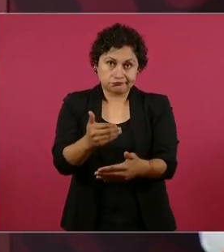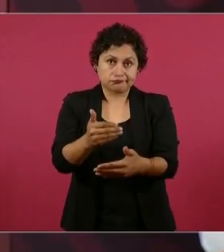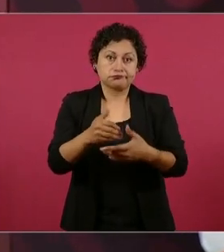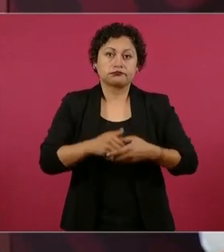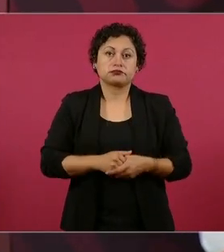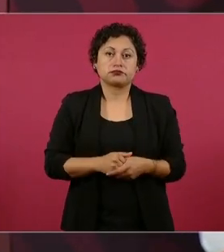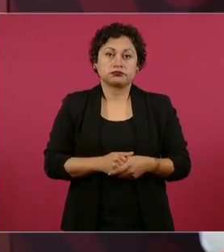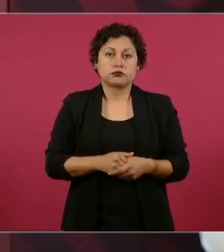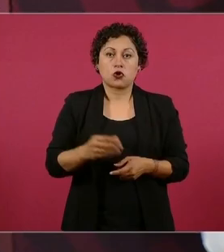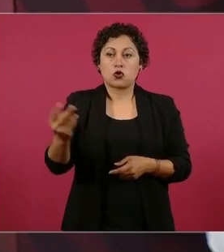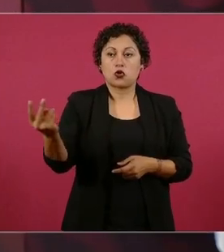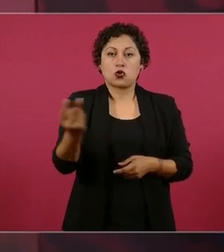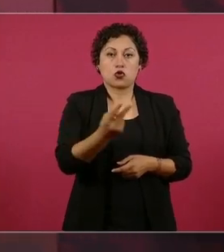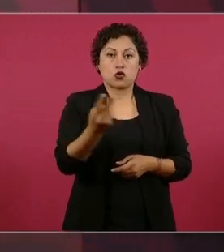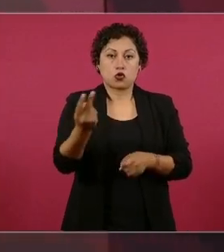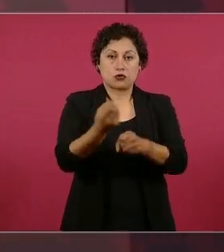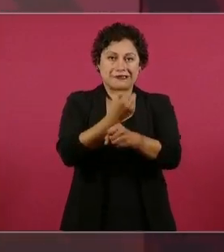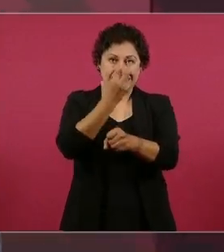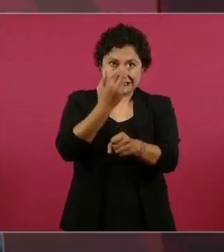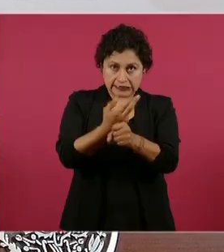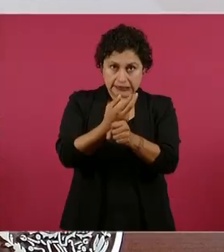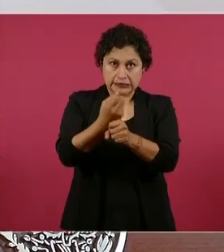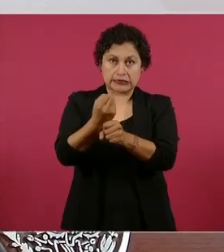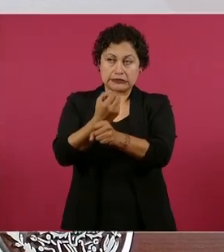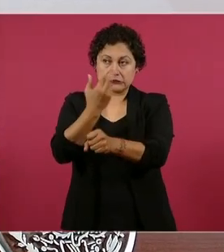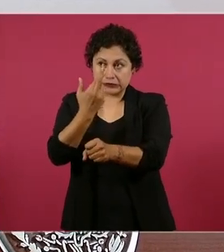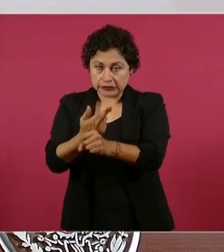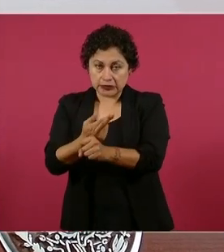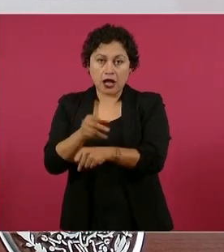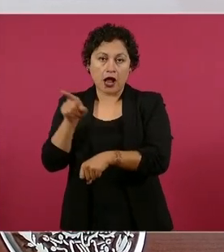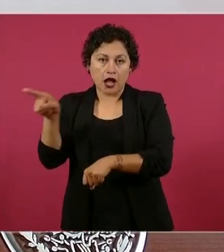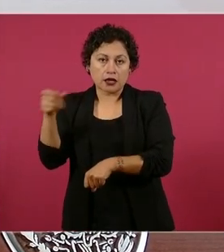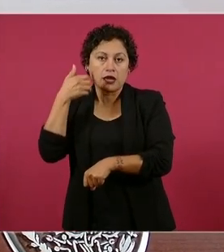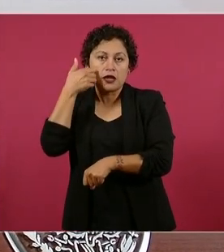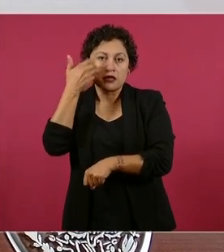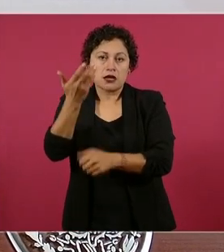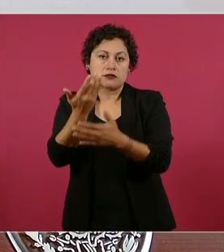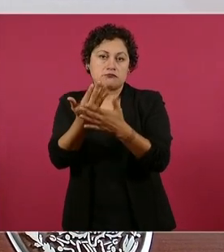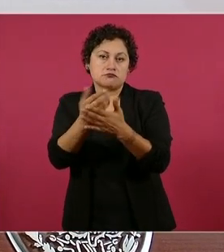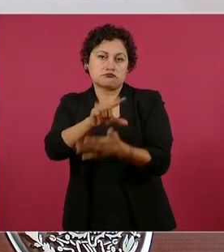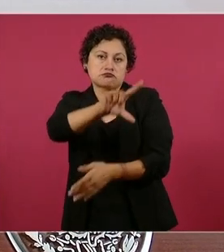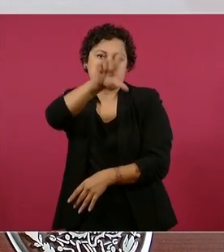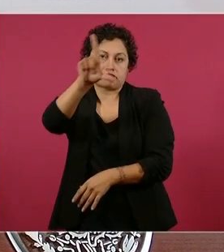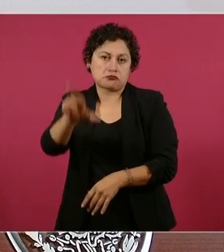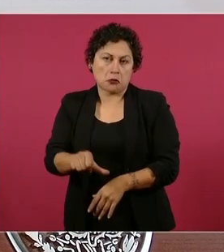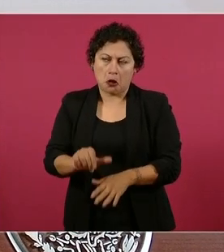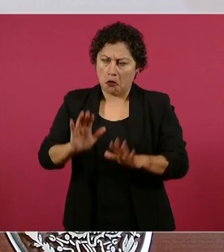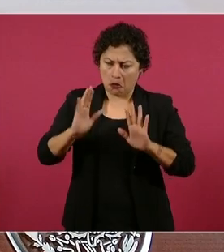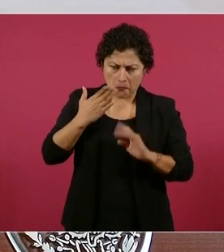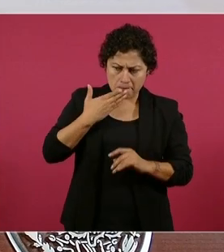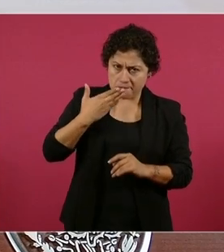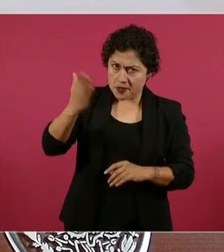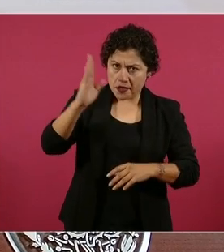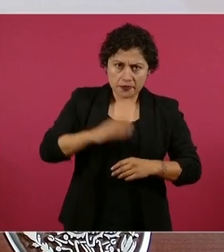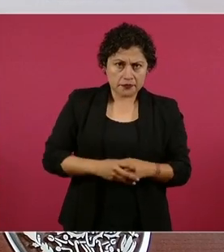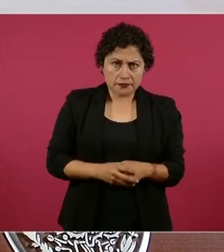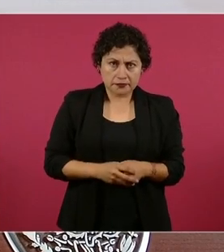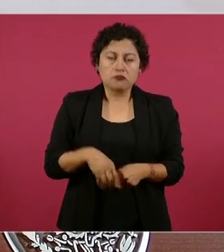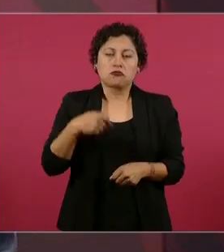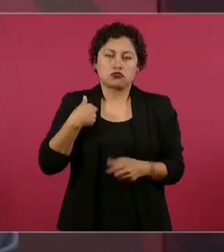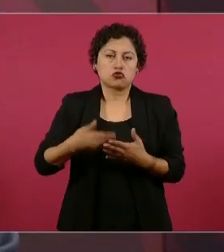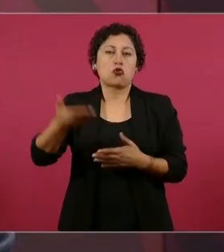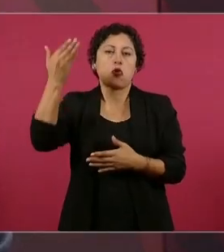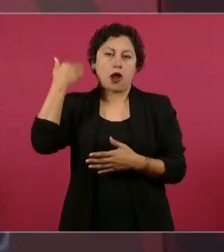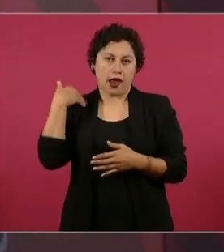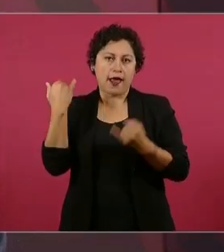En los dos casos, y está muy bien. Yo también hice lo mismo, o sea,